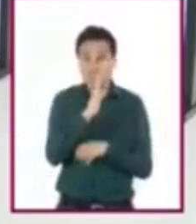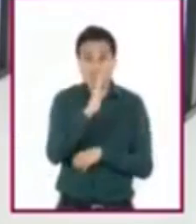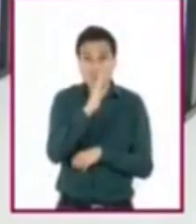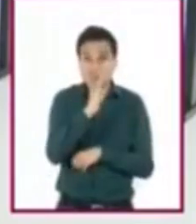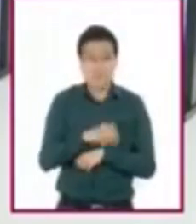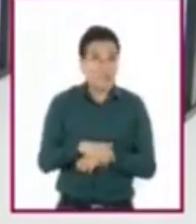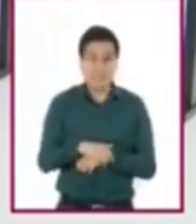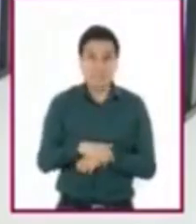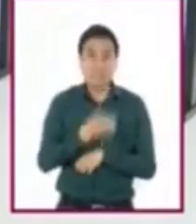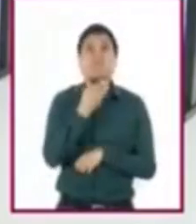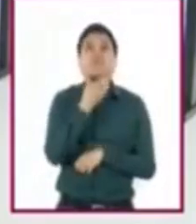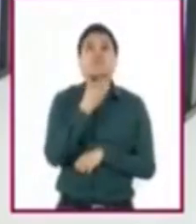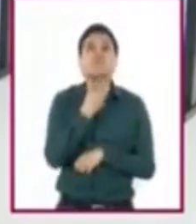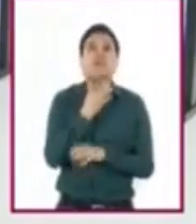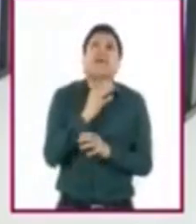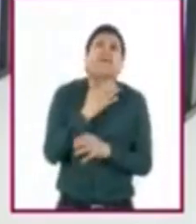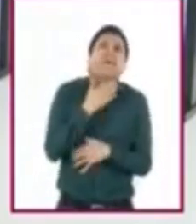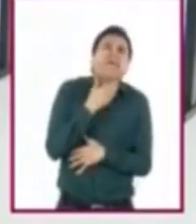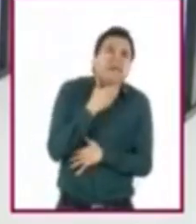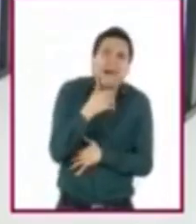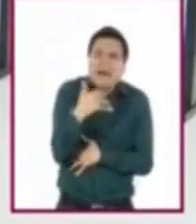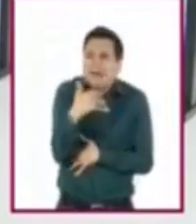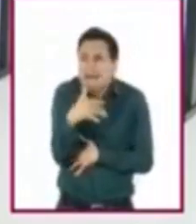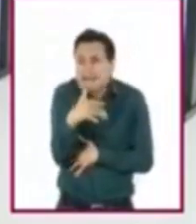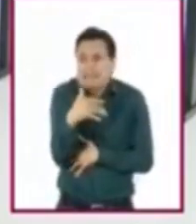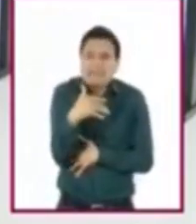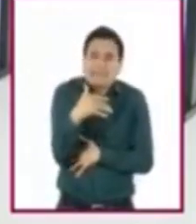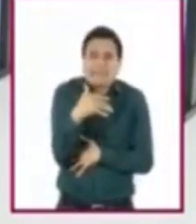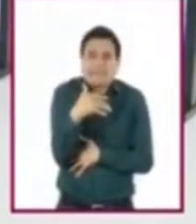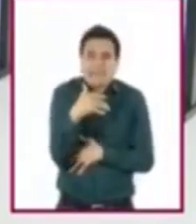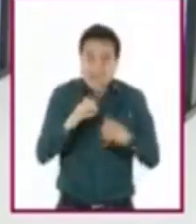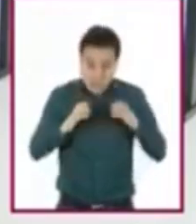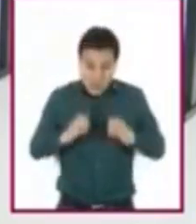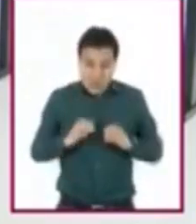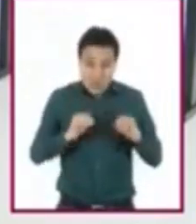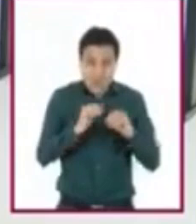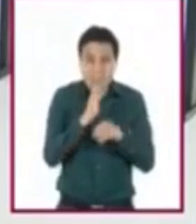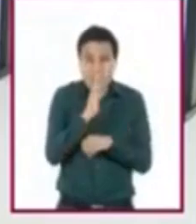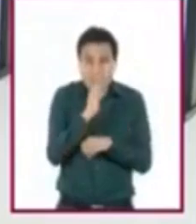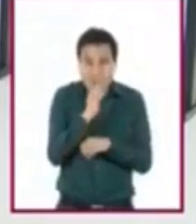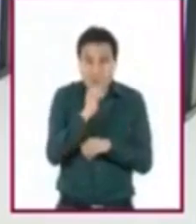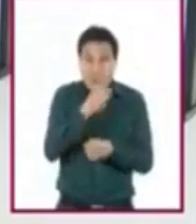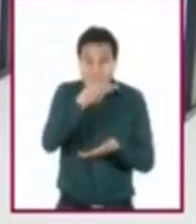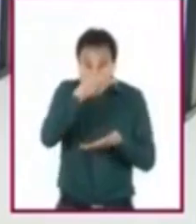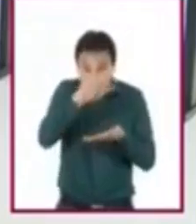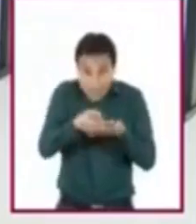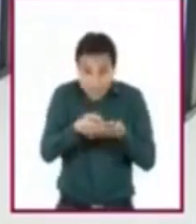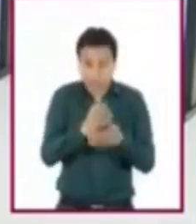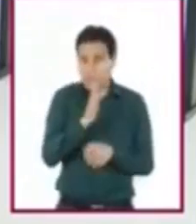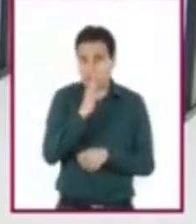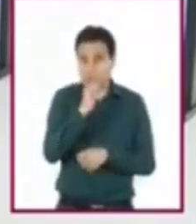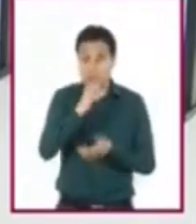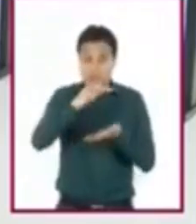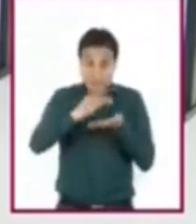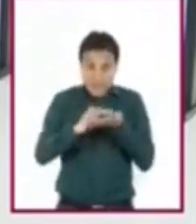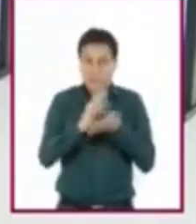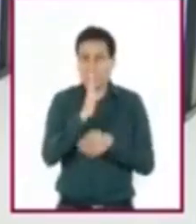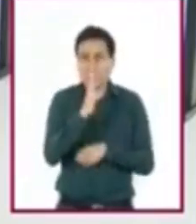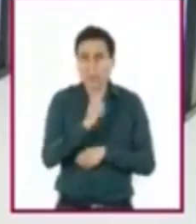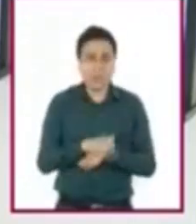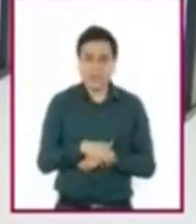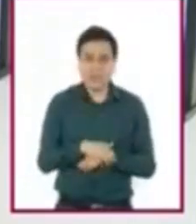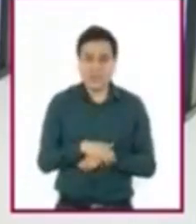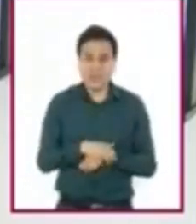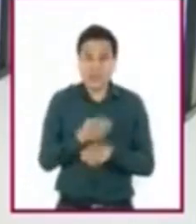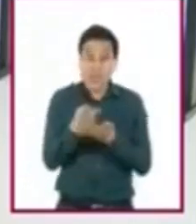el cuello, no podían hacer movimientos de cuerpo, no podían acostarse boca abajo ni acostarse sobre la espalda, ni moverse de un